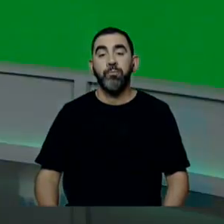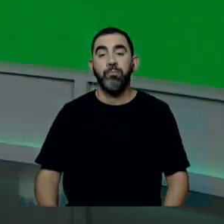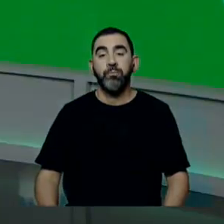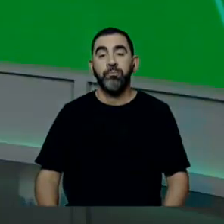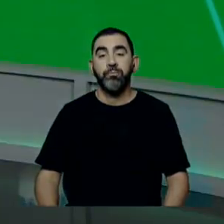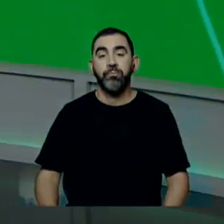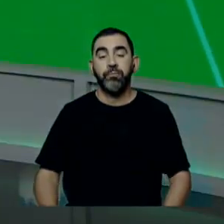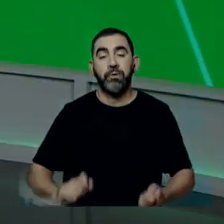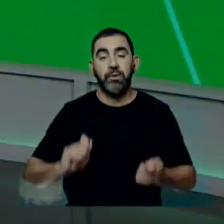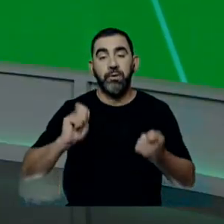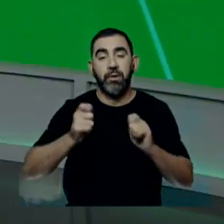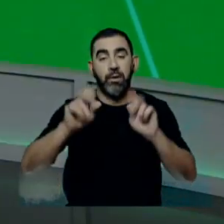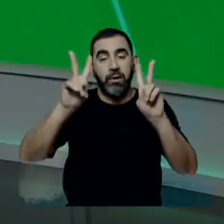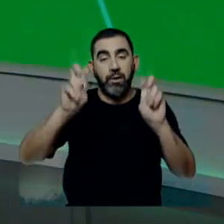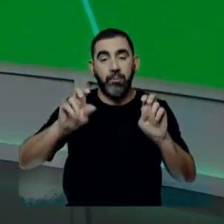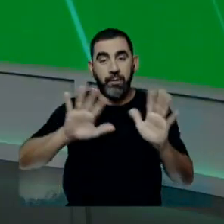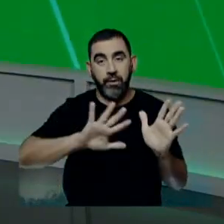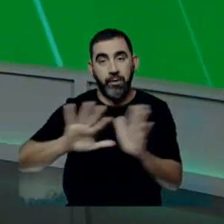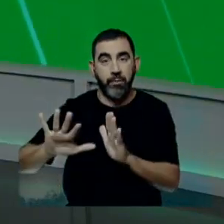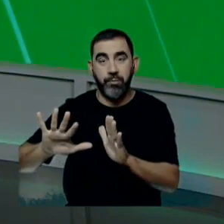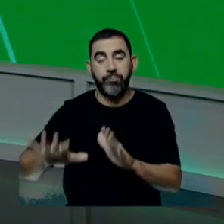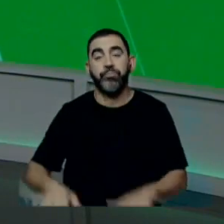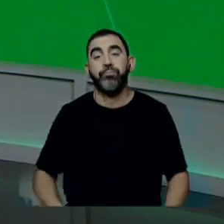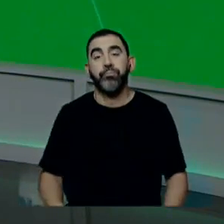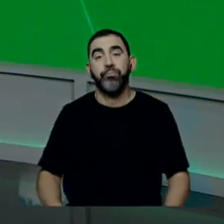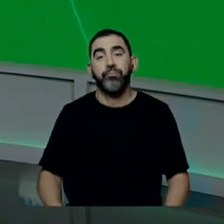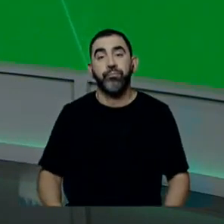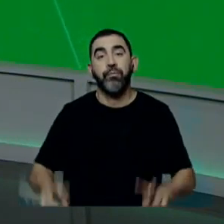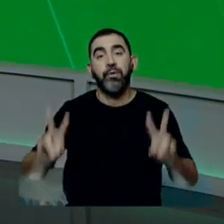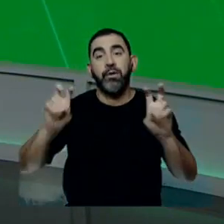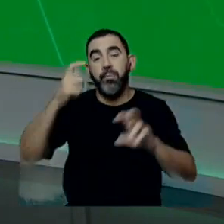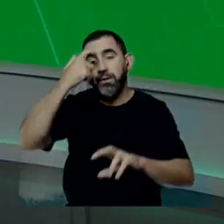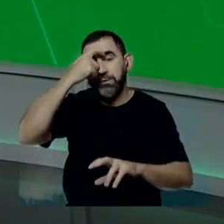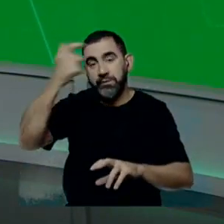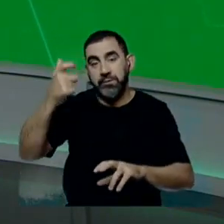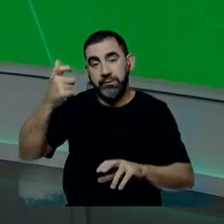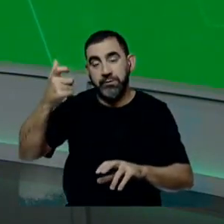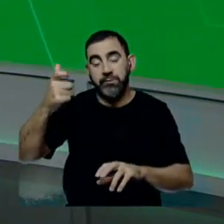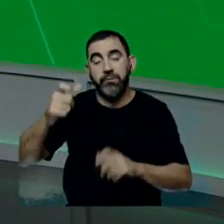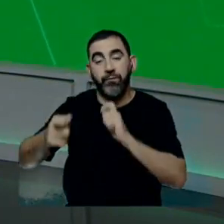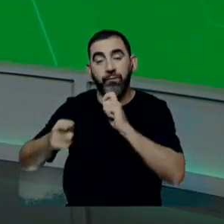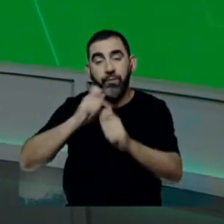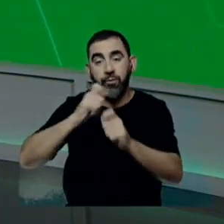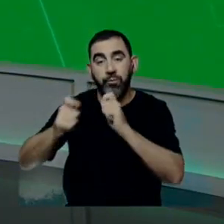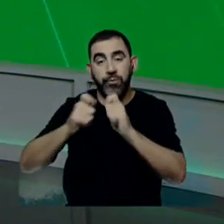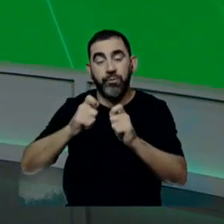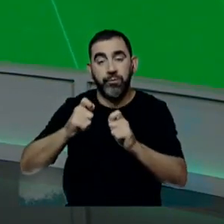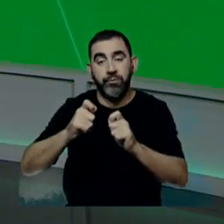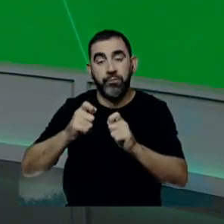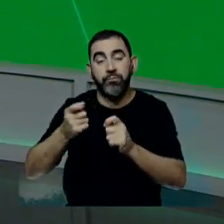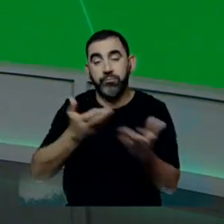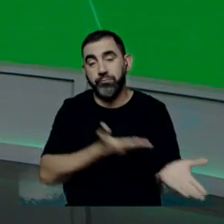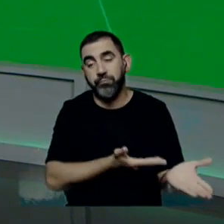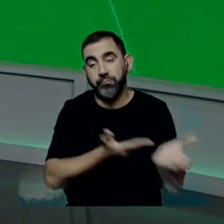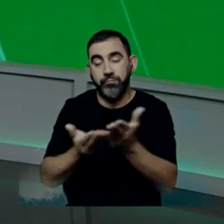Muy bien, y vamos a cambiar radicalmente de asunto y tenemos columna de ciencia aquí en MBD Noticias Edición Mediodía y por eso ya